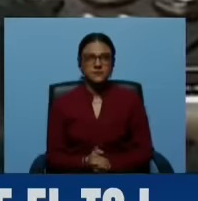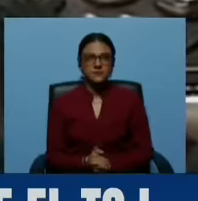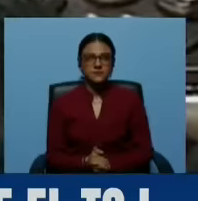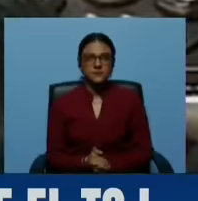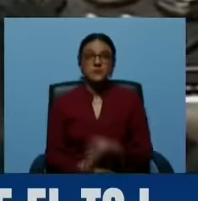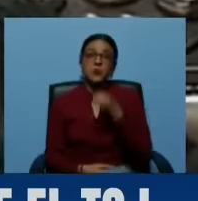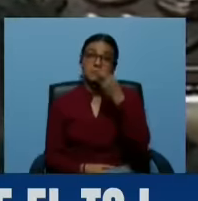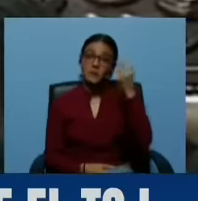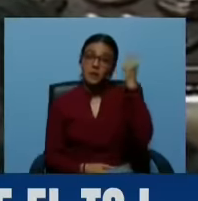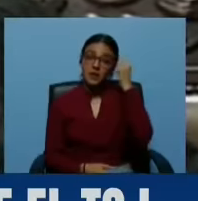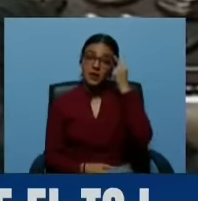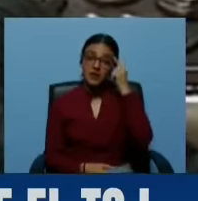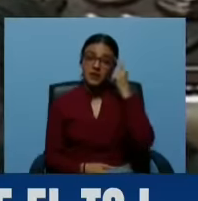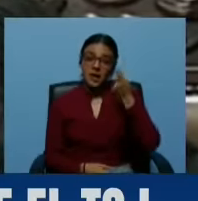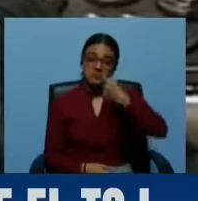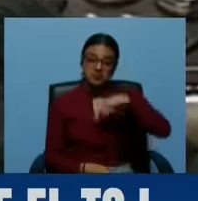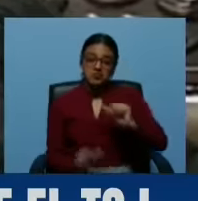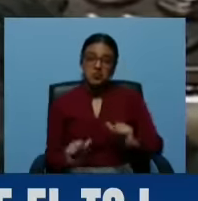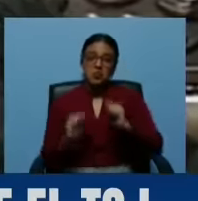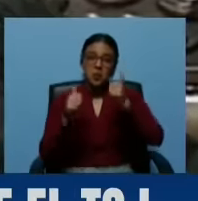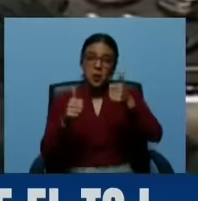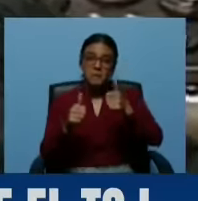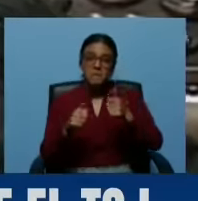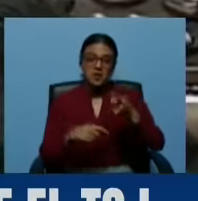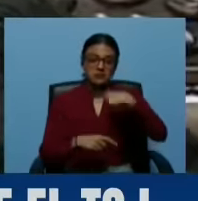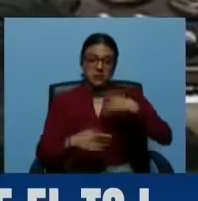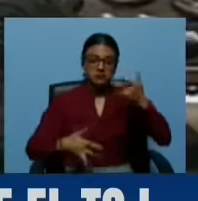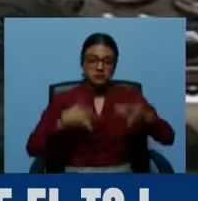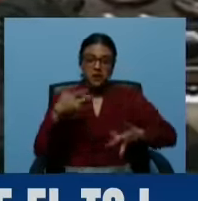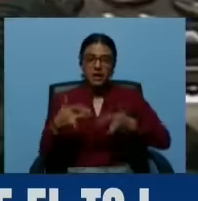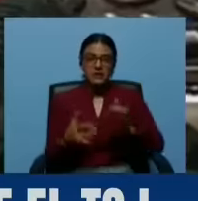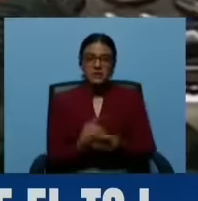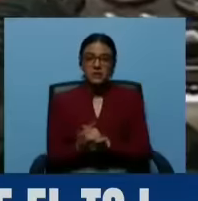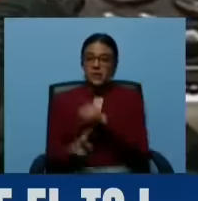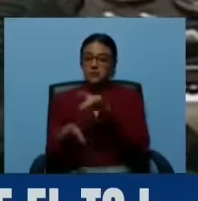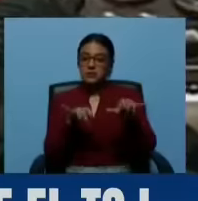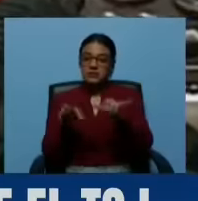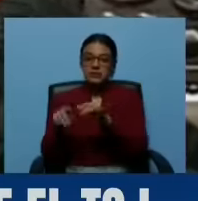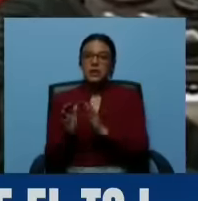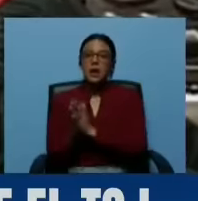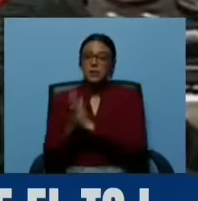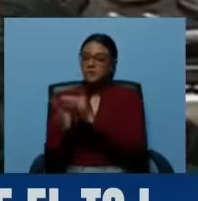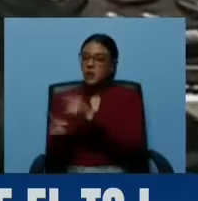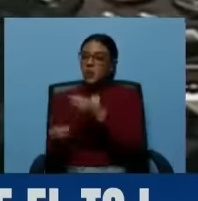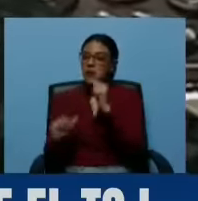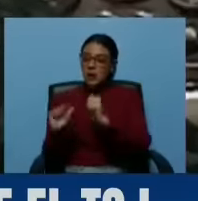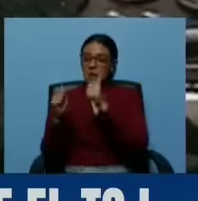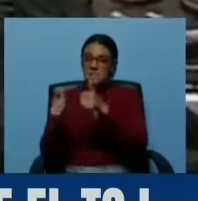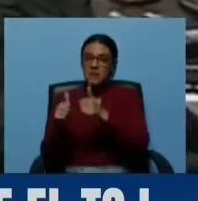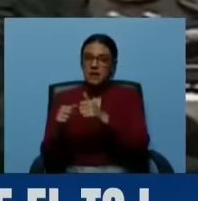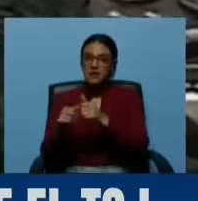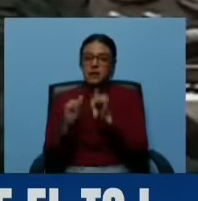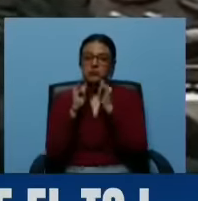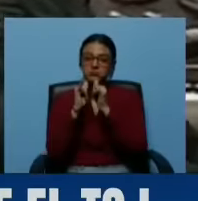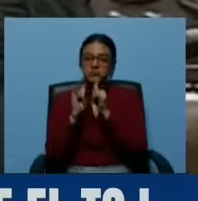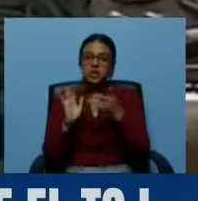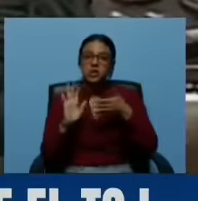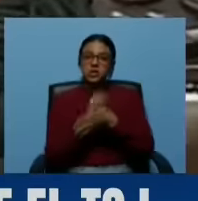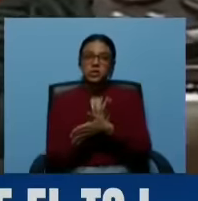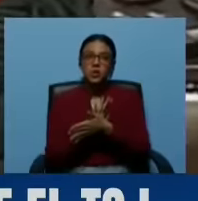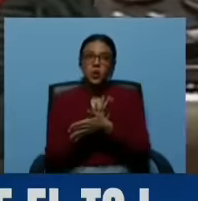Buenos días, se declara abierto el acto. Ciudadana secretaria, sírvase anunciar el objeto